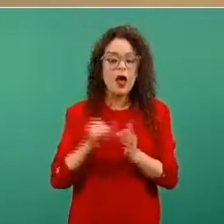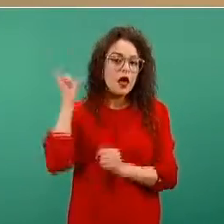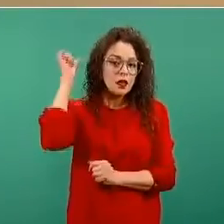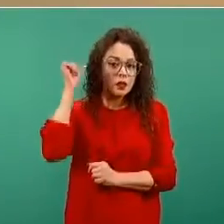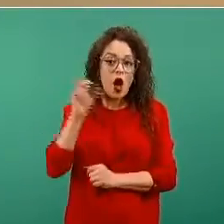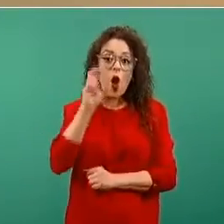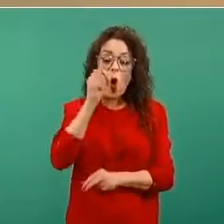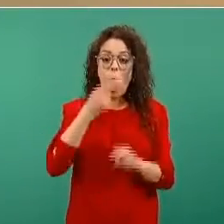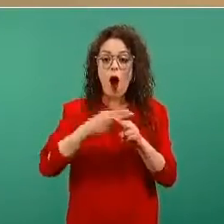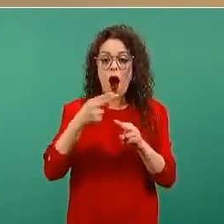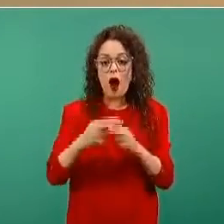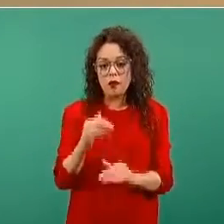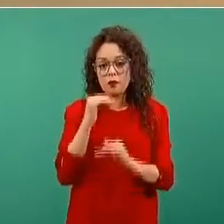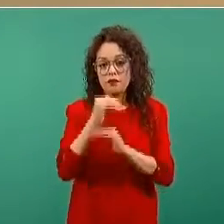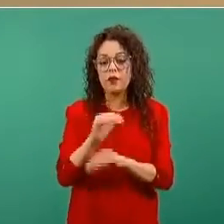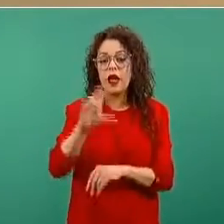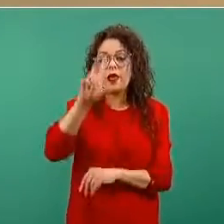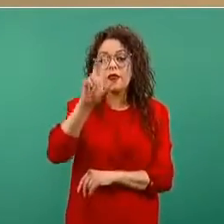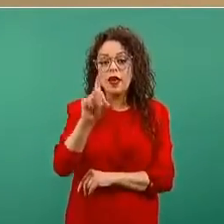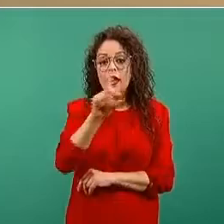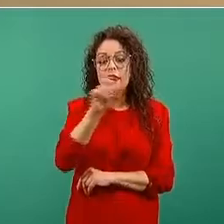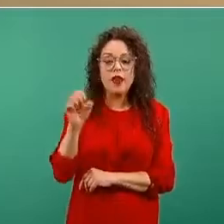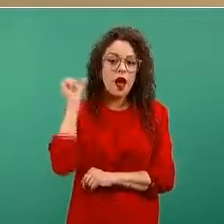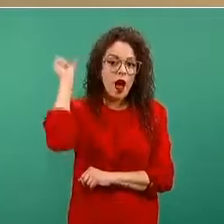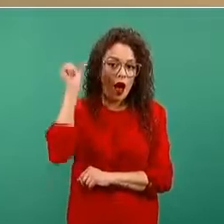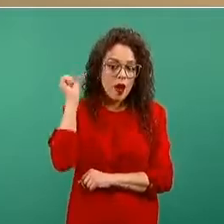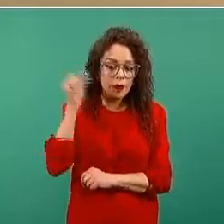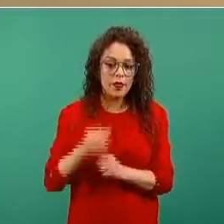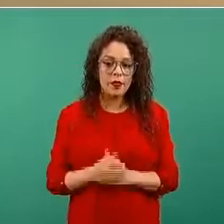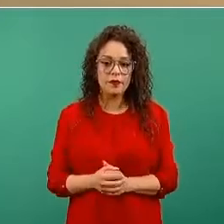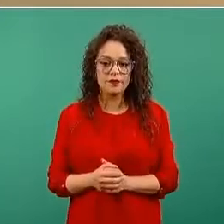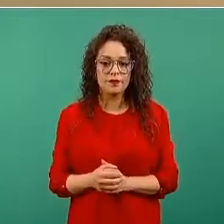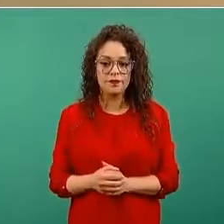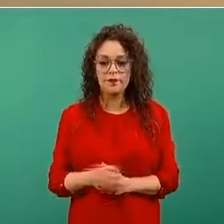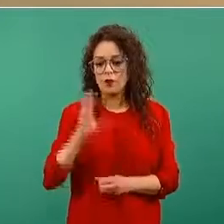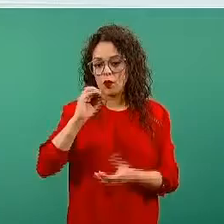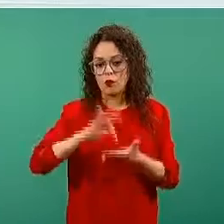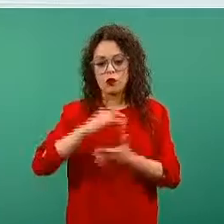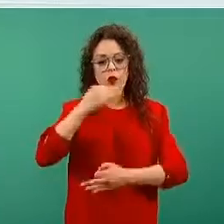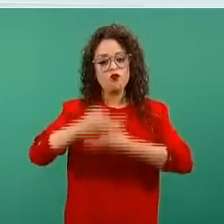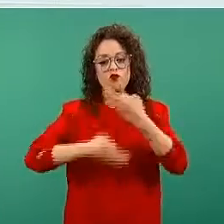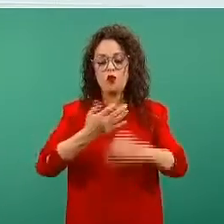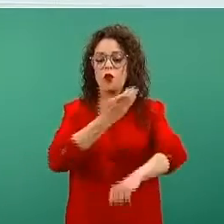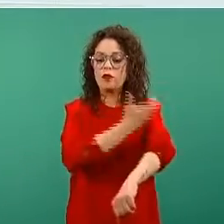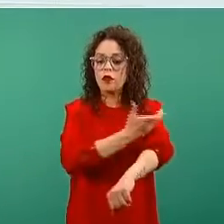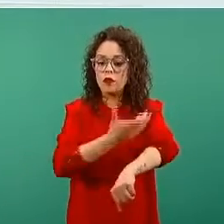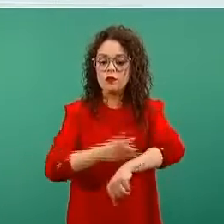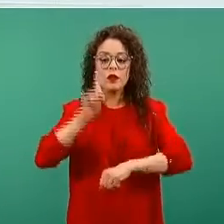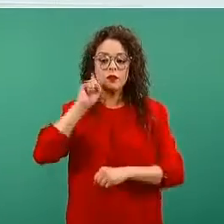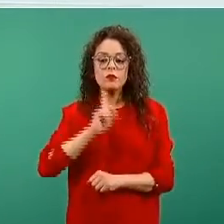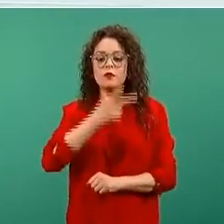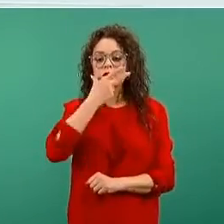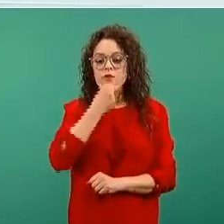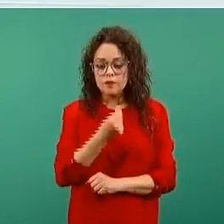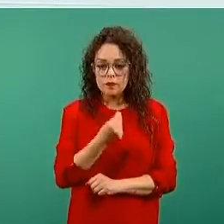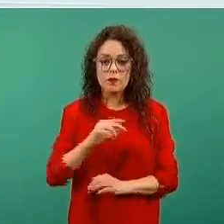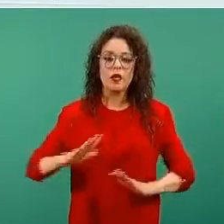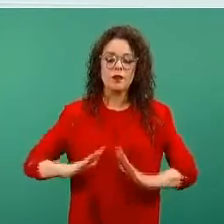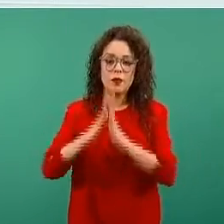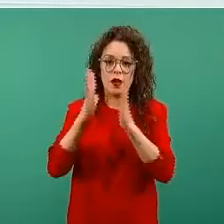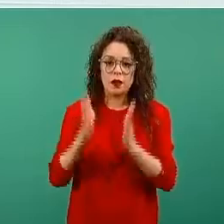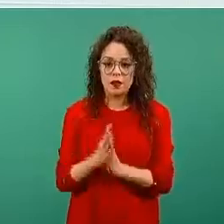Va funcionando muy bien. Queremos agradecer a todas nuestras compañeras y compañeros que participan en el operativo